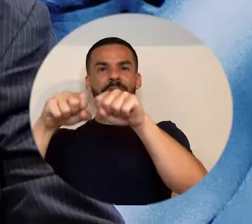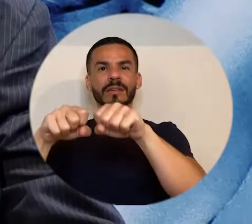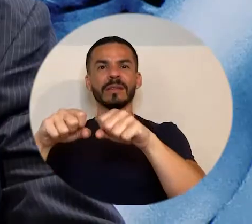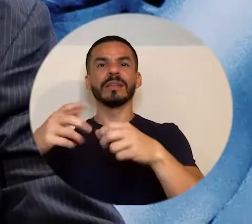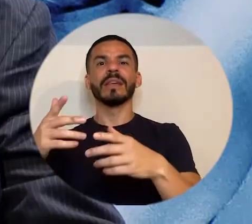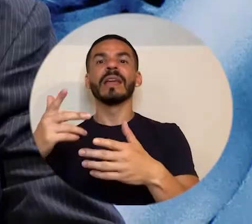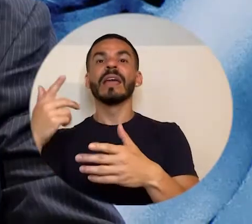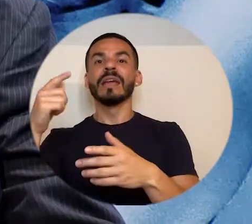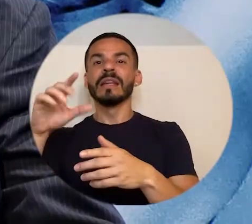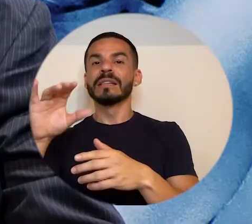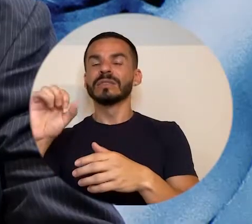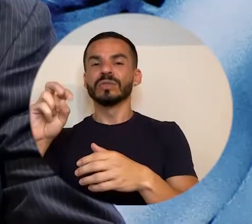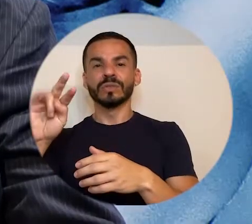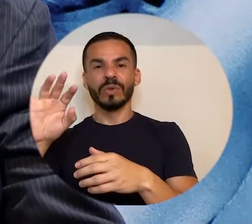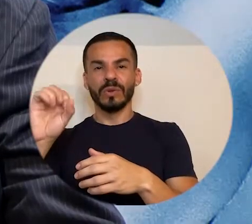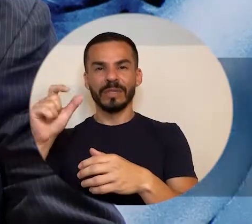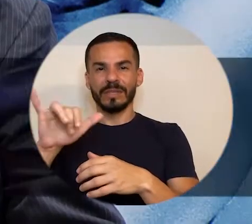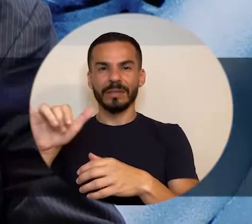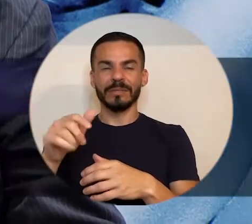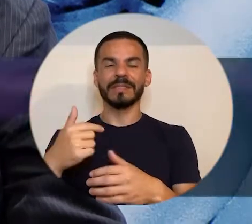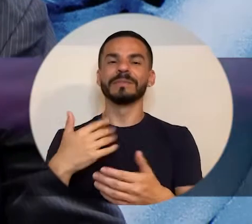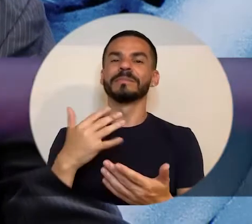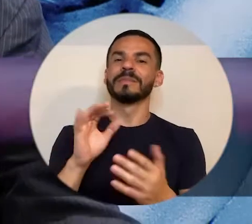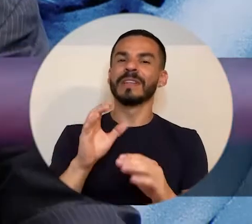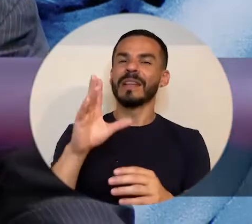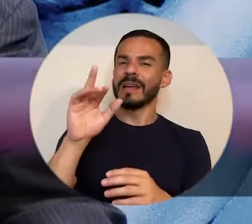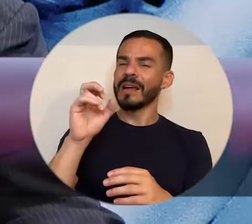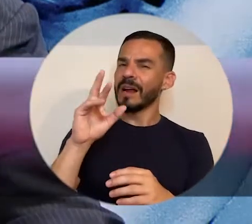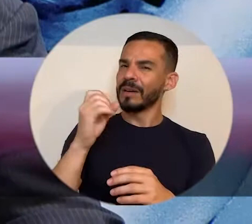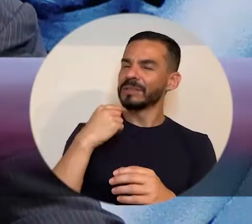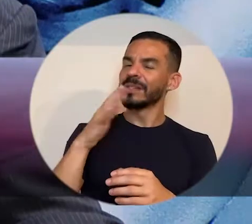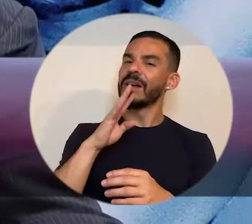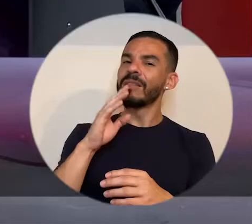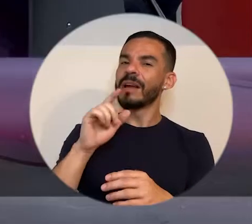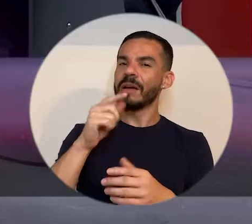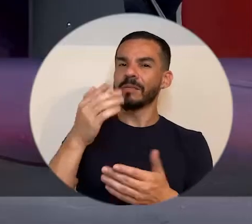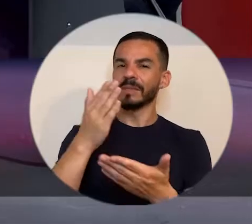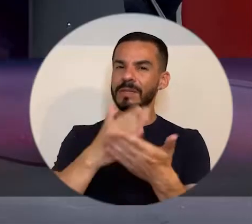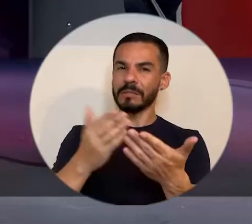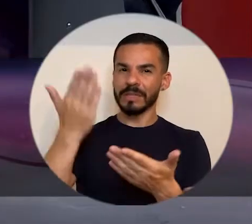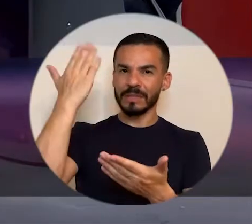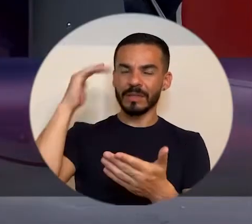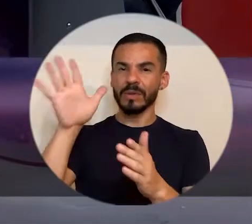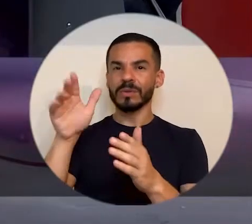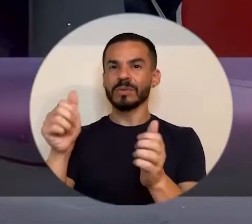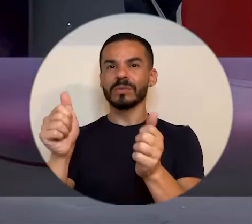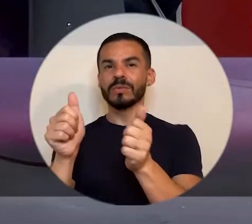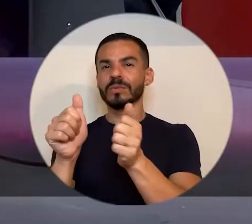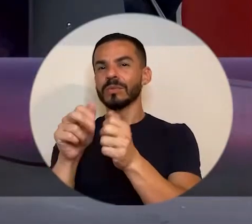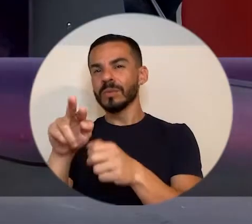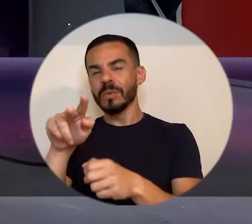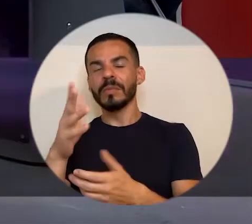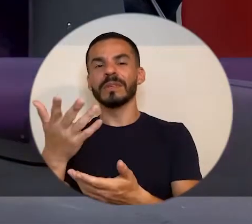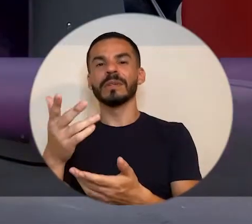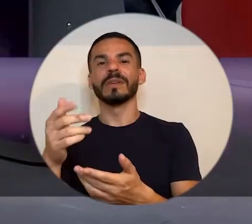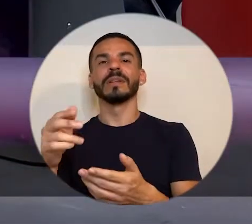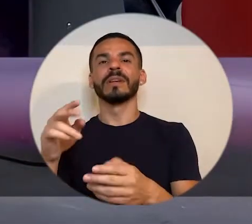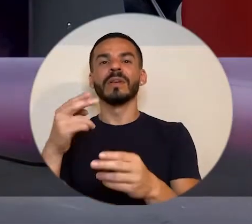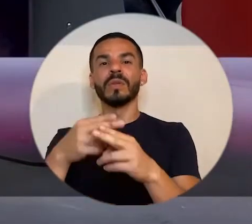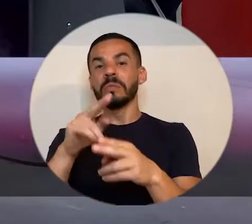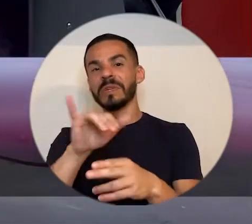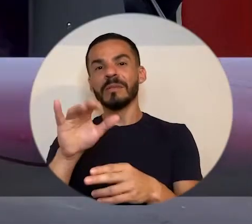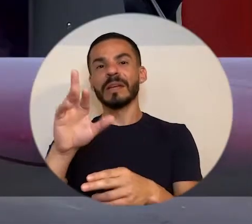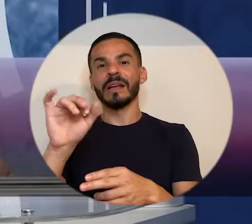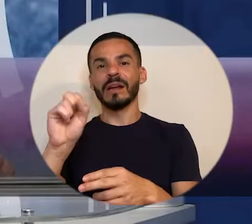egresado de la licenciatura de Sociología también. Muy bien, don Carlos. Hablábamos en el bloque anterior con su colega